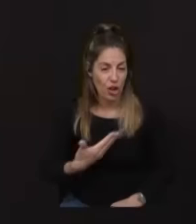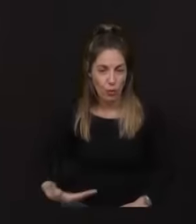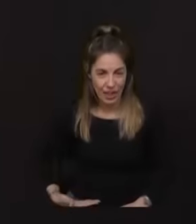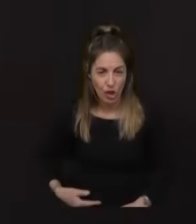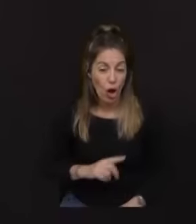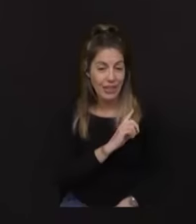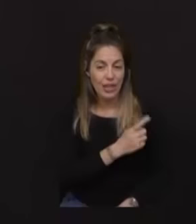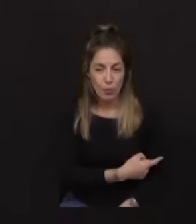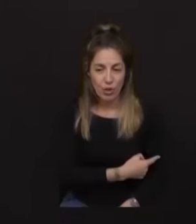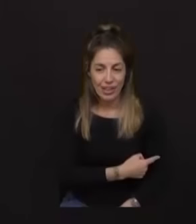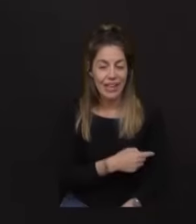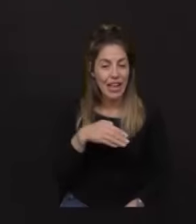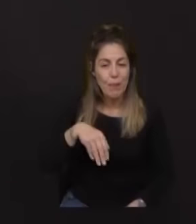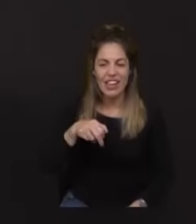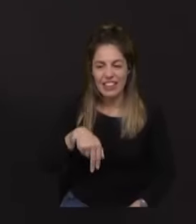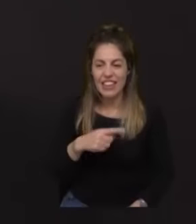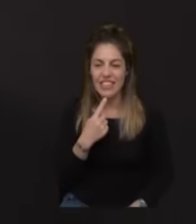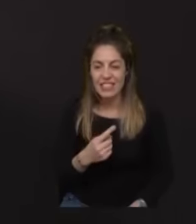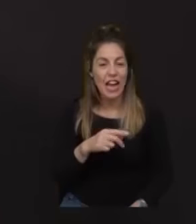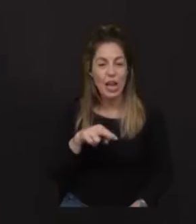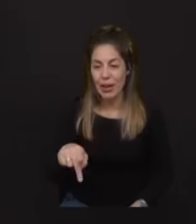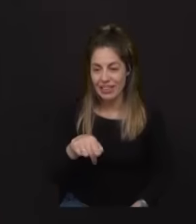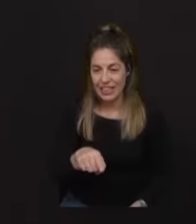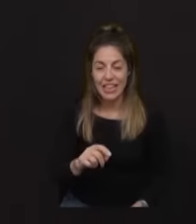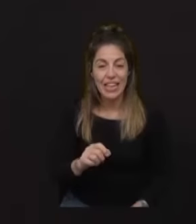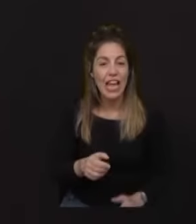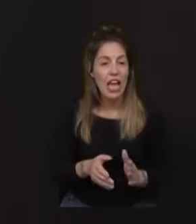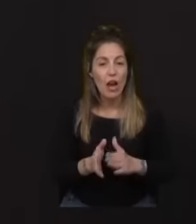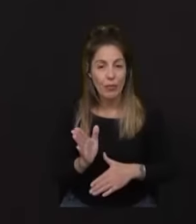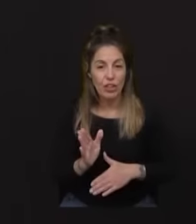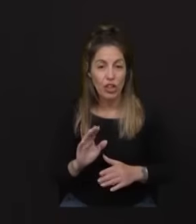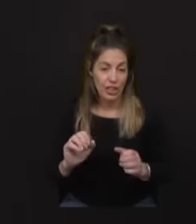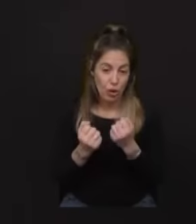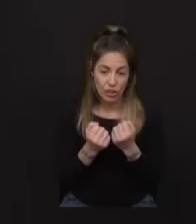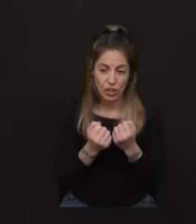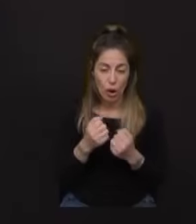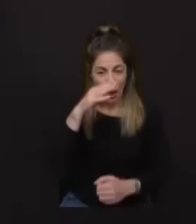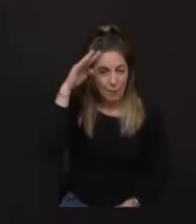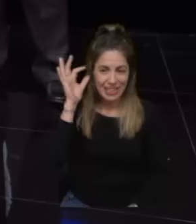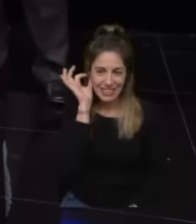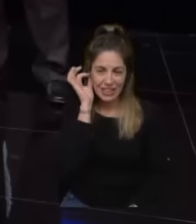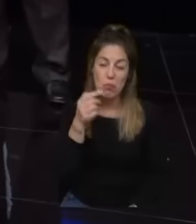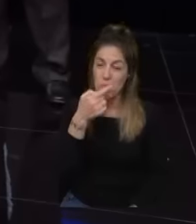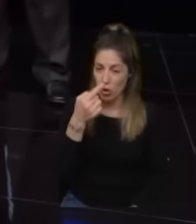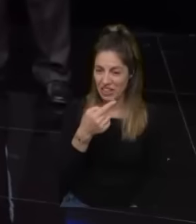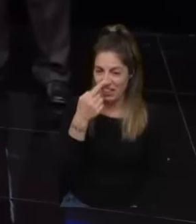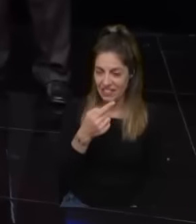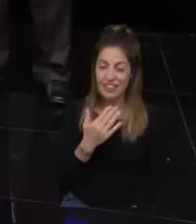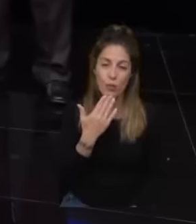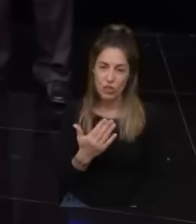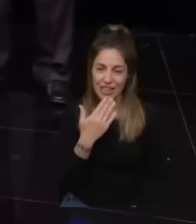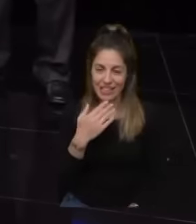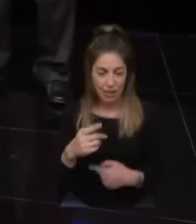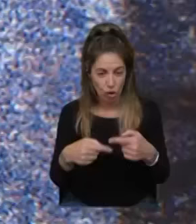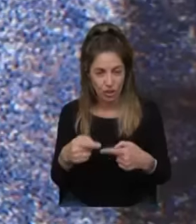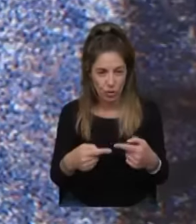del poder, que Martín decía que son los que mantienen en todo caso prófugo a Sebastián Marcet. Josema. Muy interesante, como siempre, muchas gracias. La seguimos,